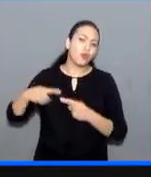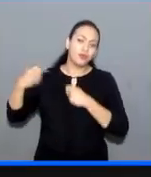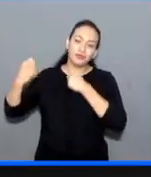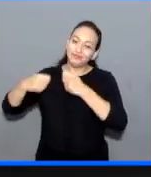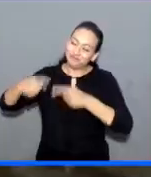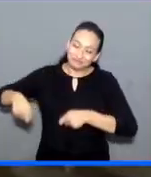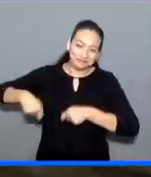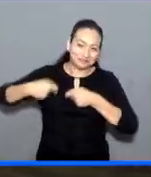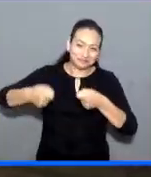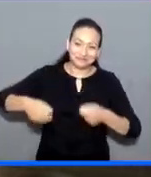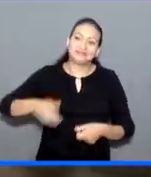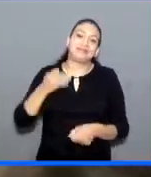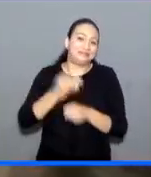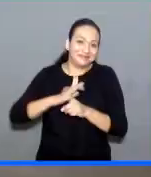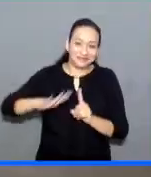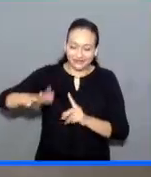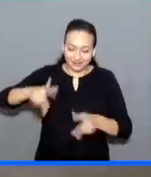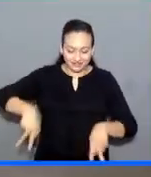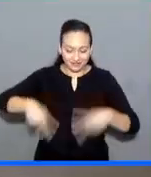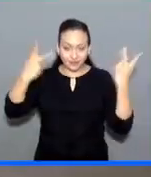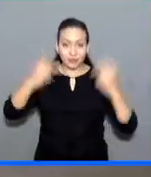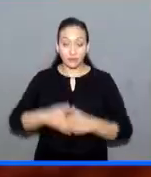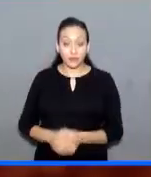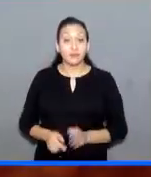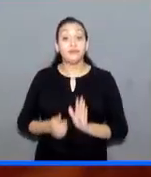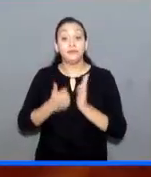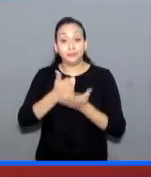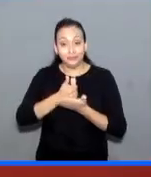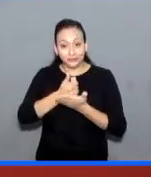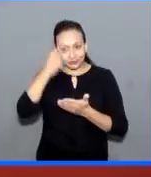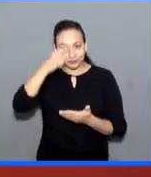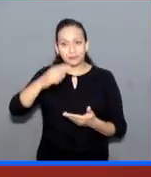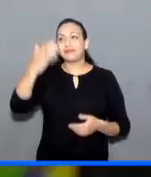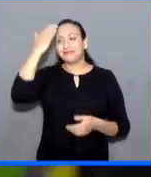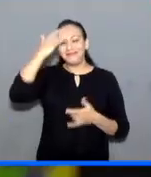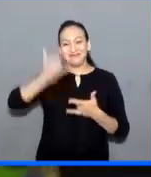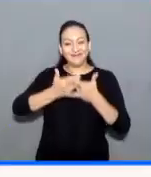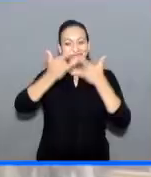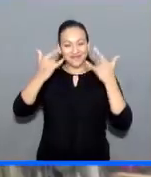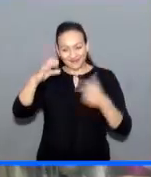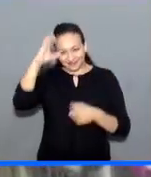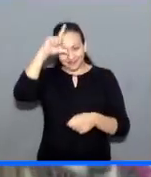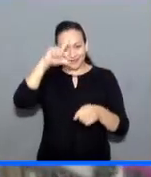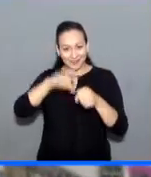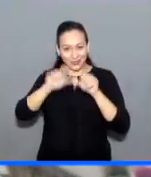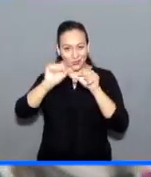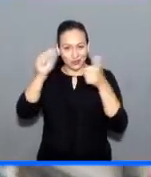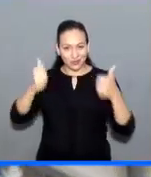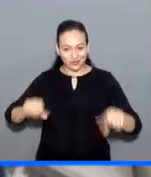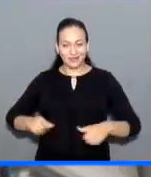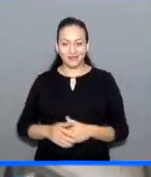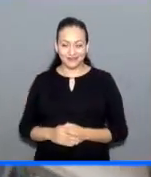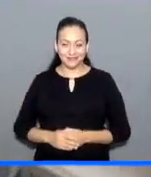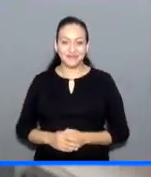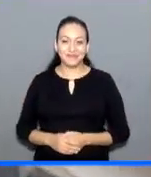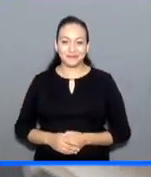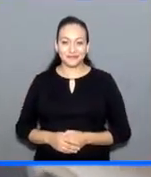moderno, asegurando la continuidad de esta expresión artística y simbólica. Para Plural TV, Jesús